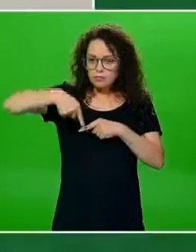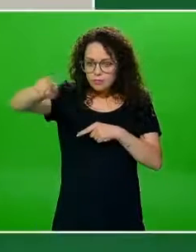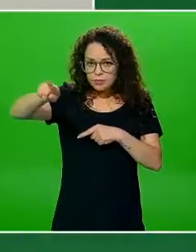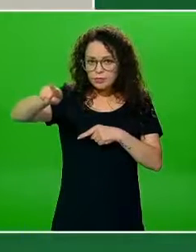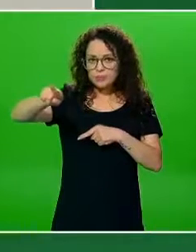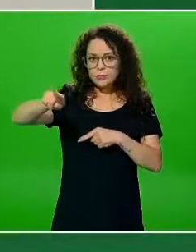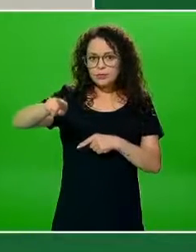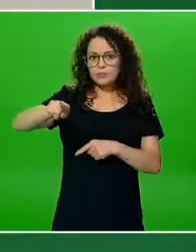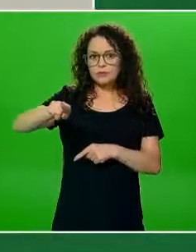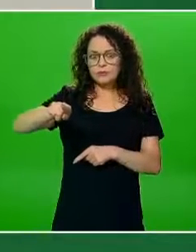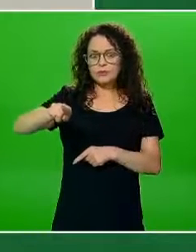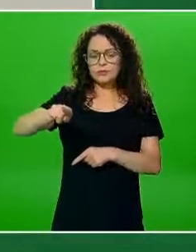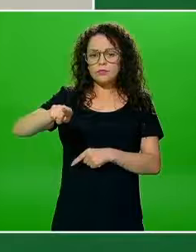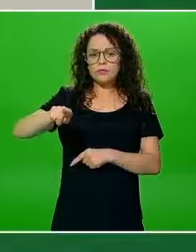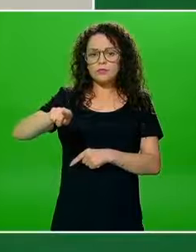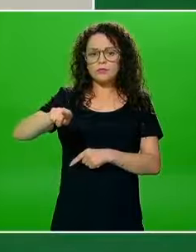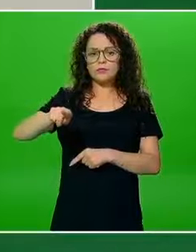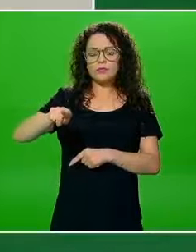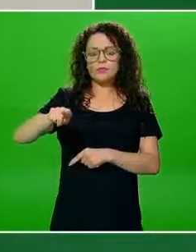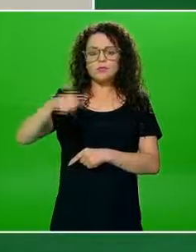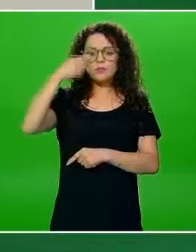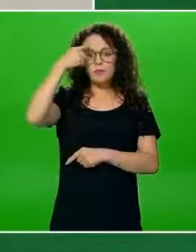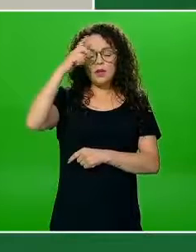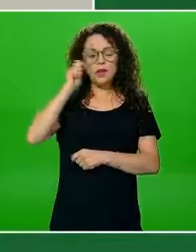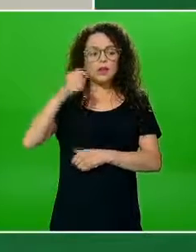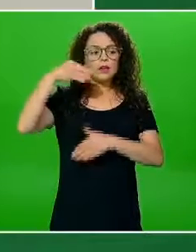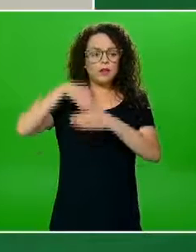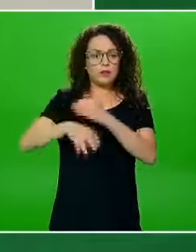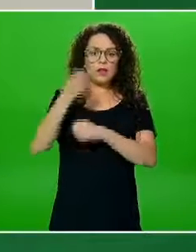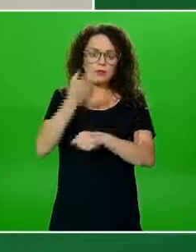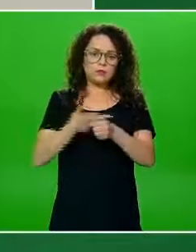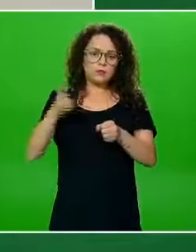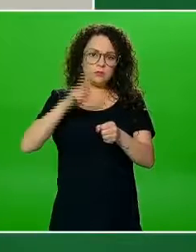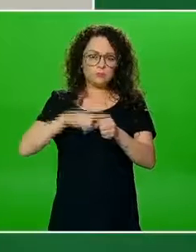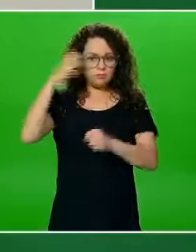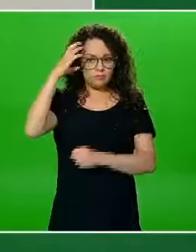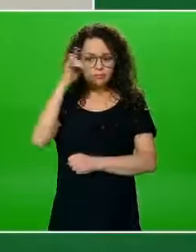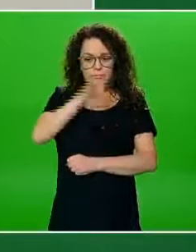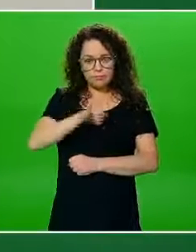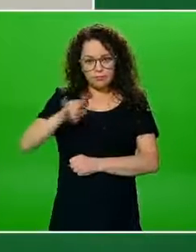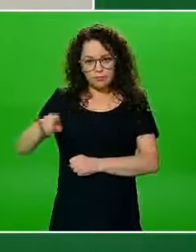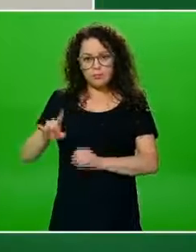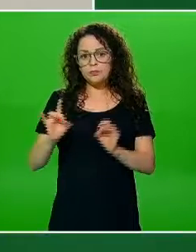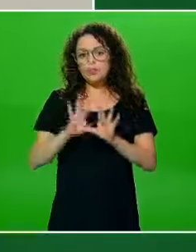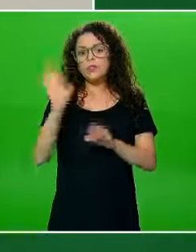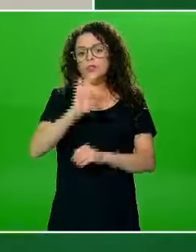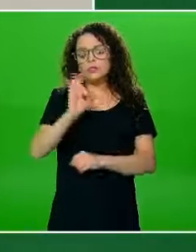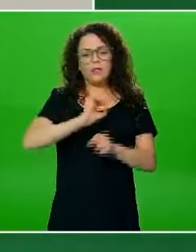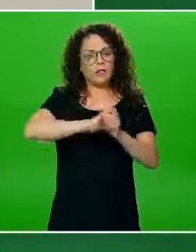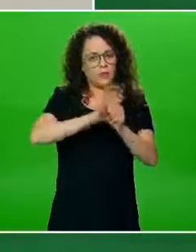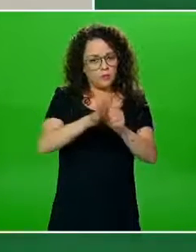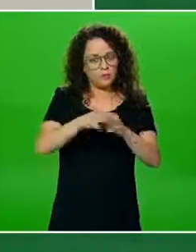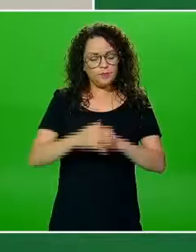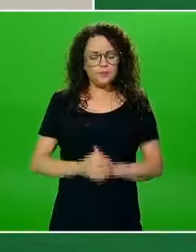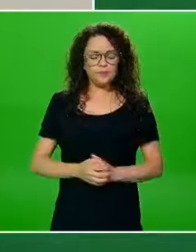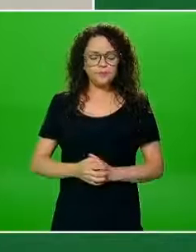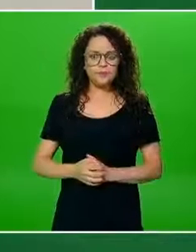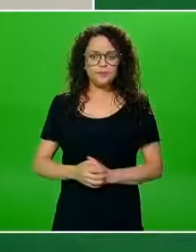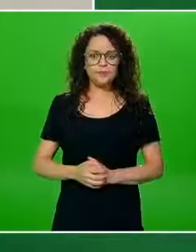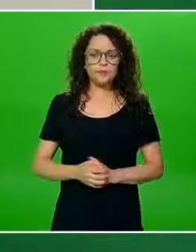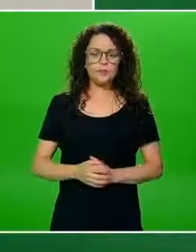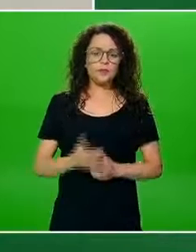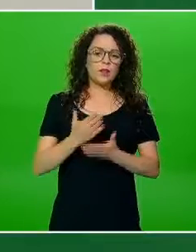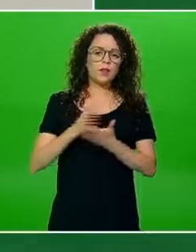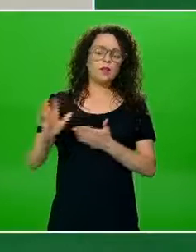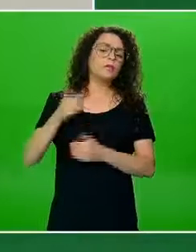que postergarse por efectos de que esa unidad y esa cama fuera COVID. Ahora, lo que el mismo lineamiento